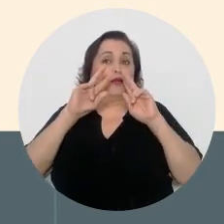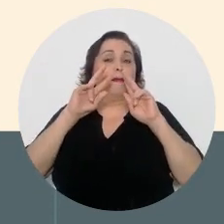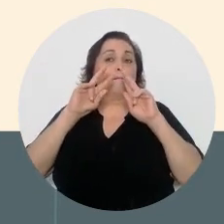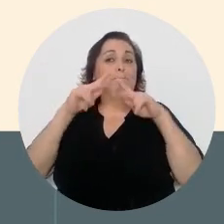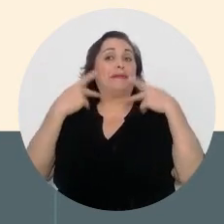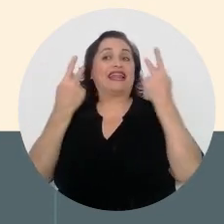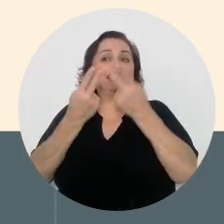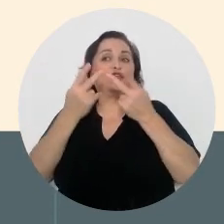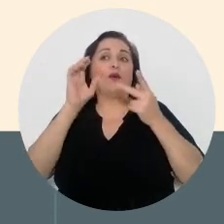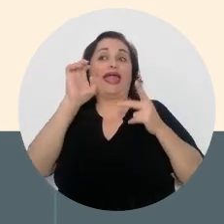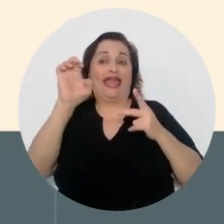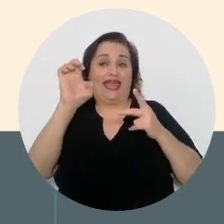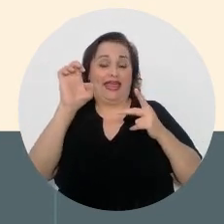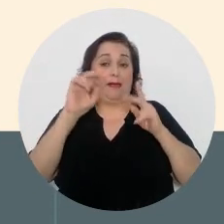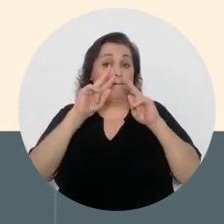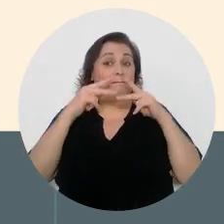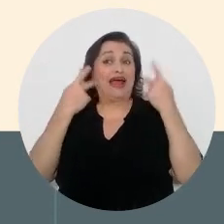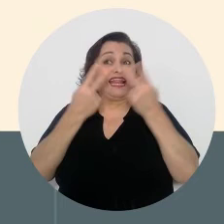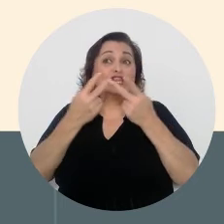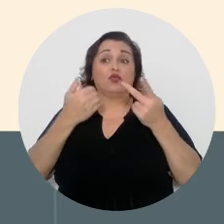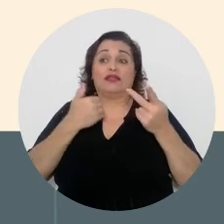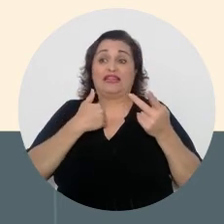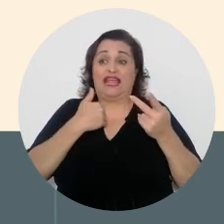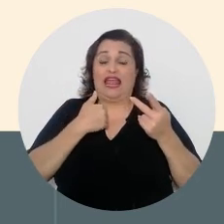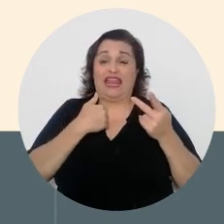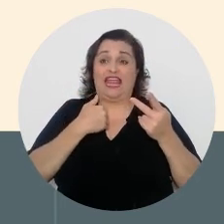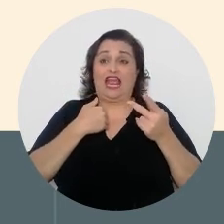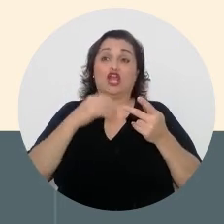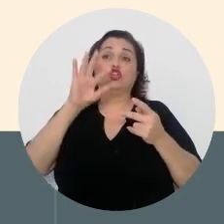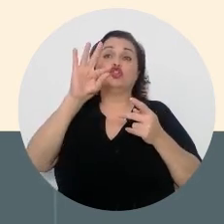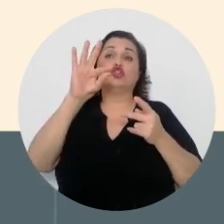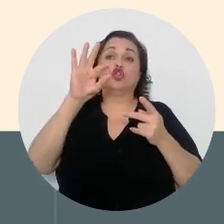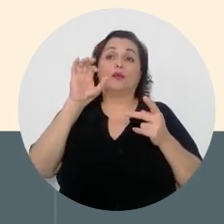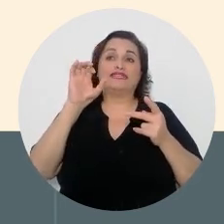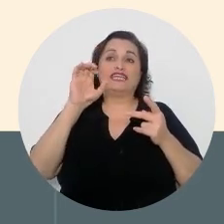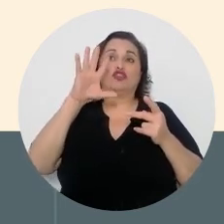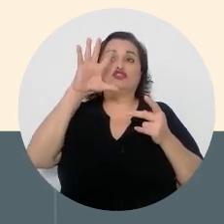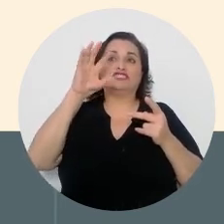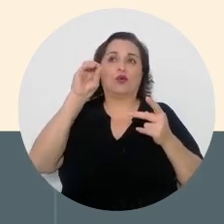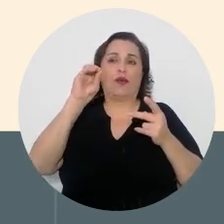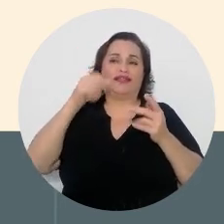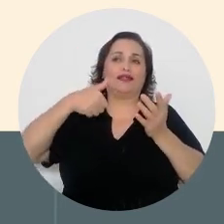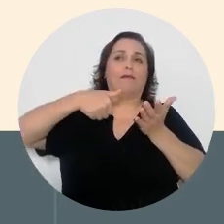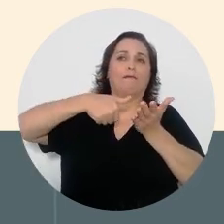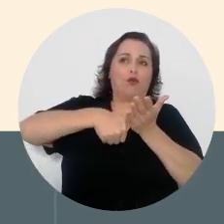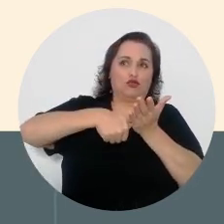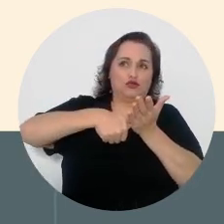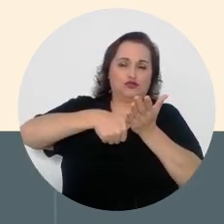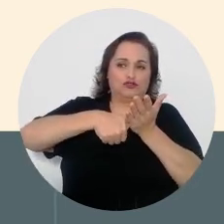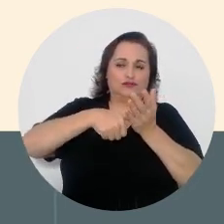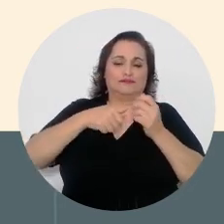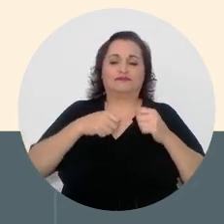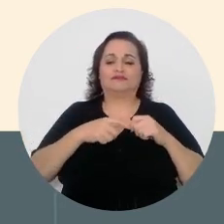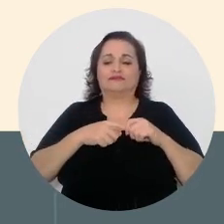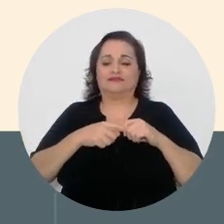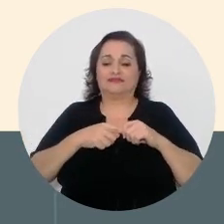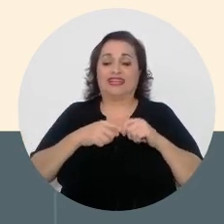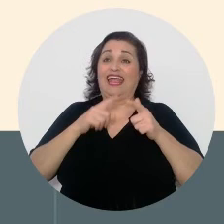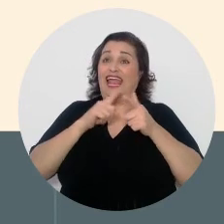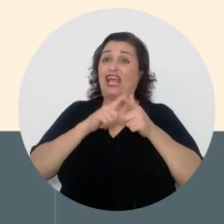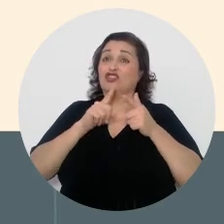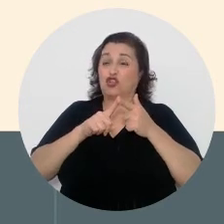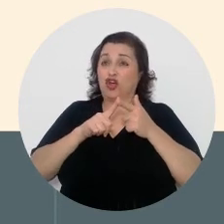que vamos a ver en el partido E. El partido E tiene una votación de 950